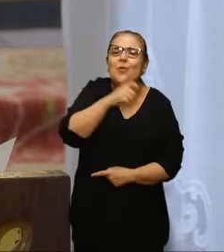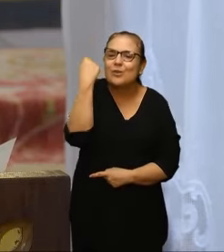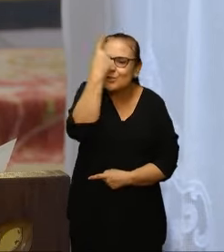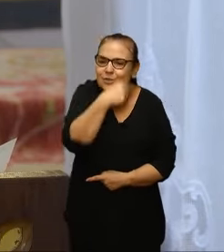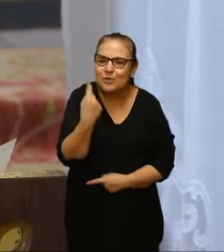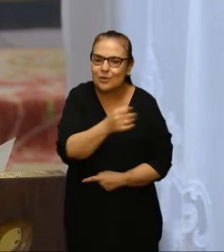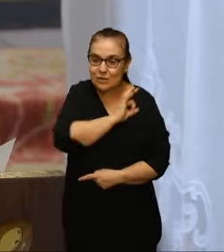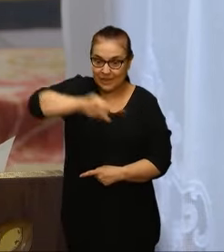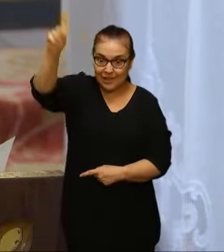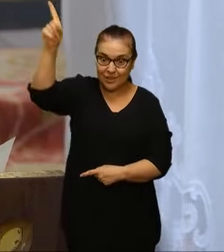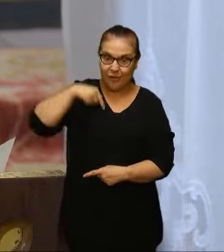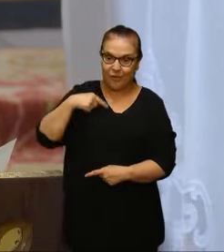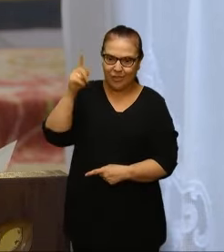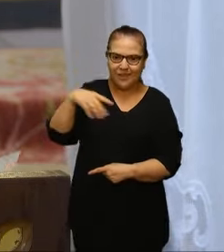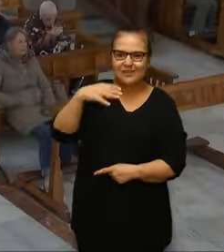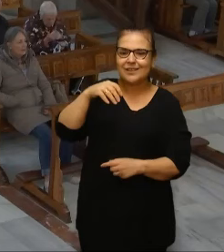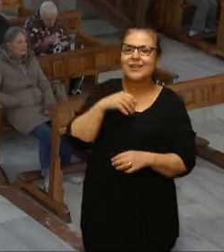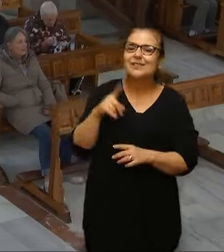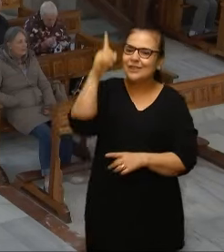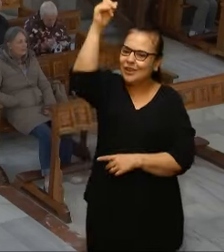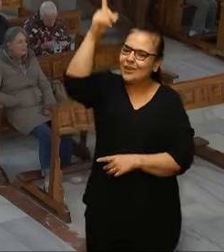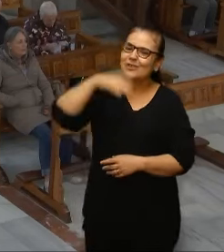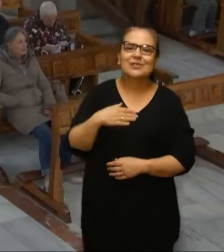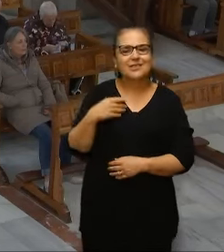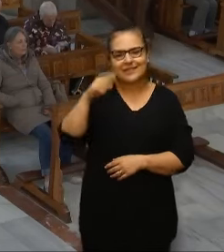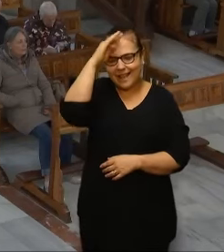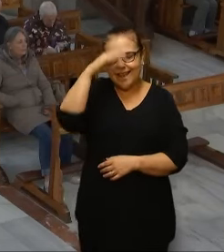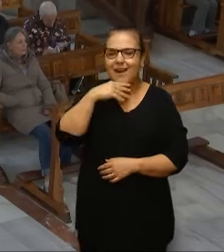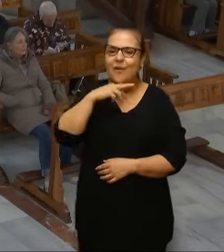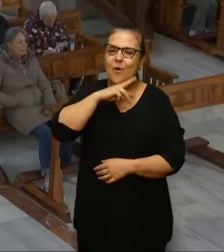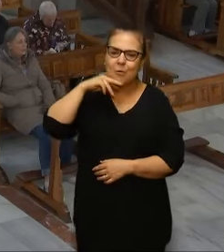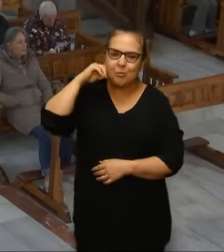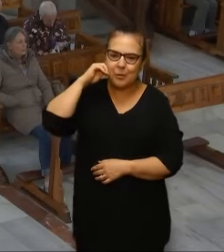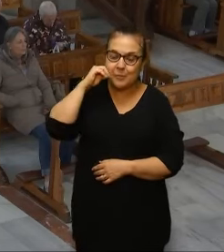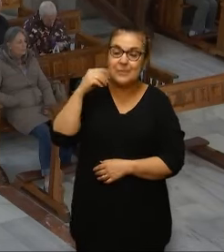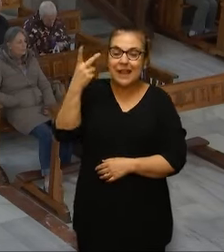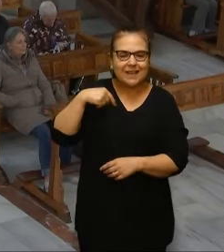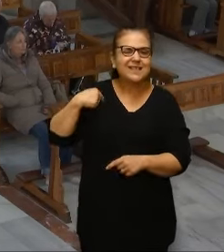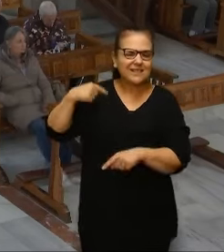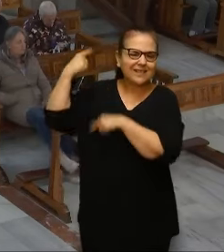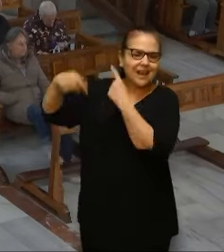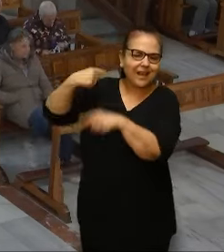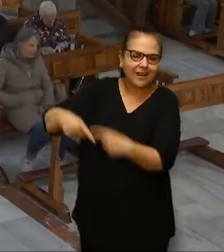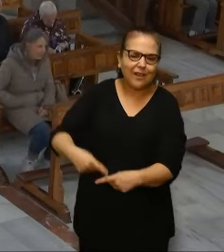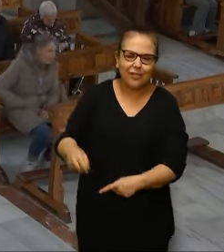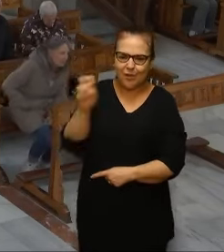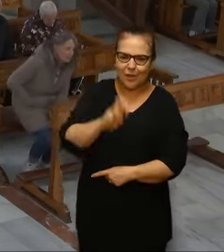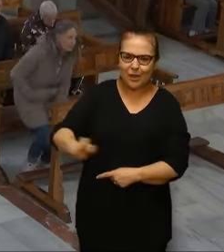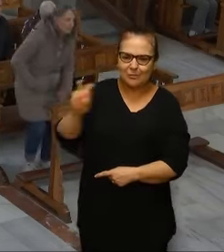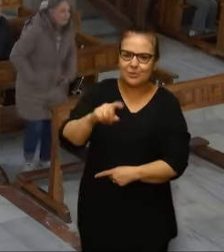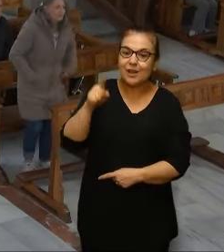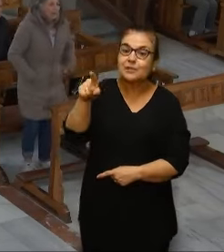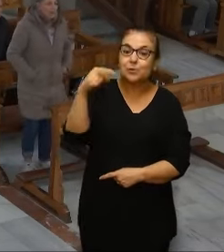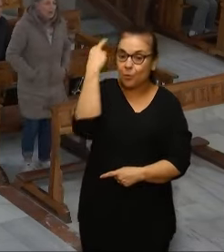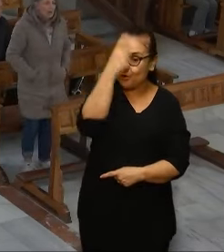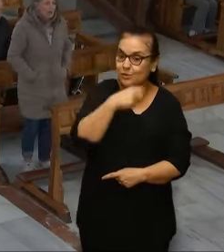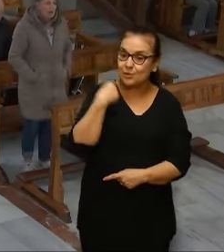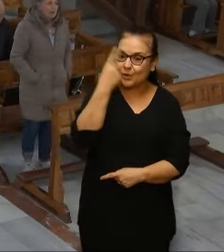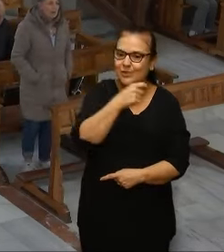Señor, Dios de Jacob. Esta es la generación que busca al Señor, tu rostro, Señor.